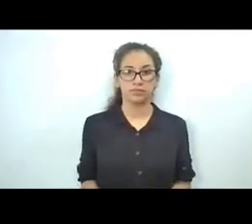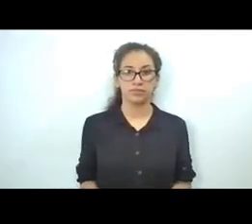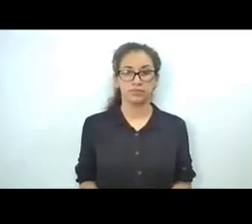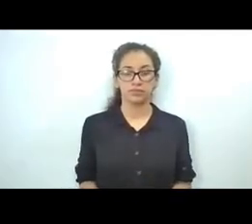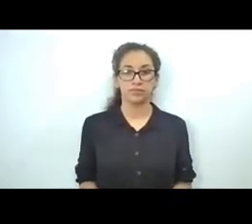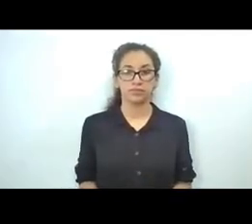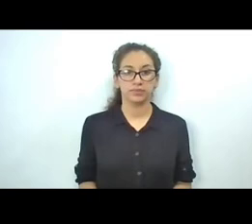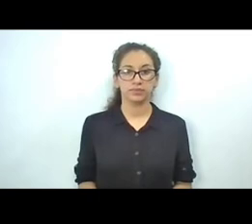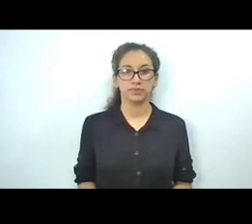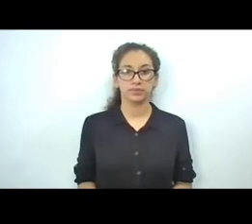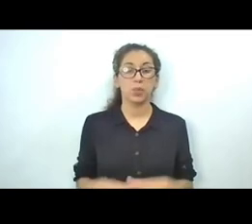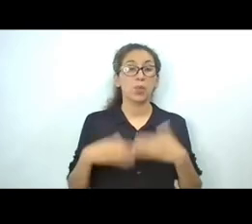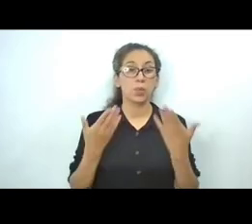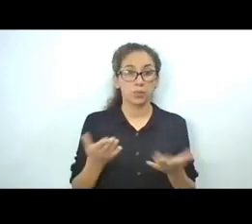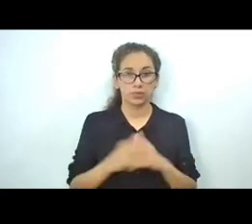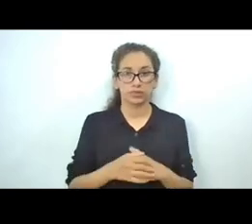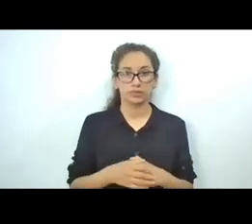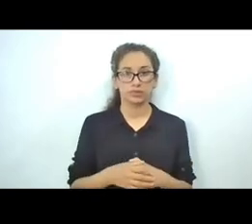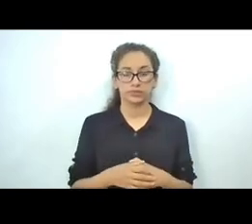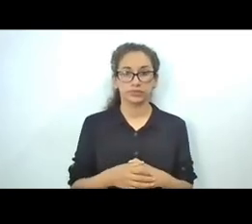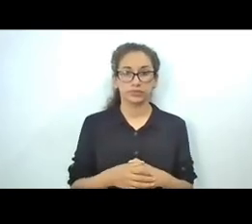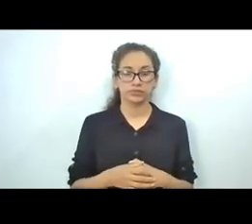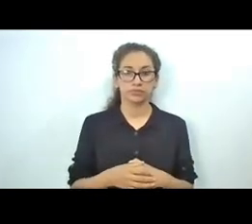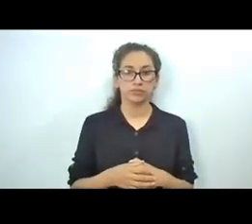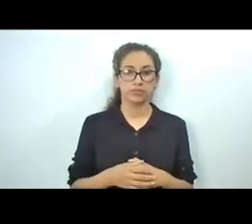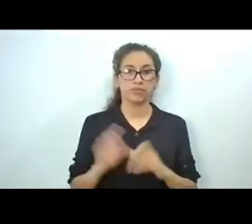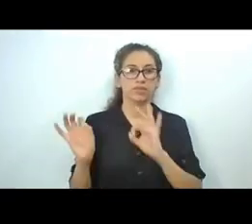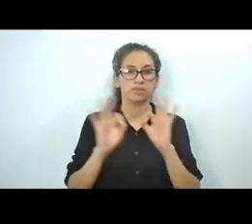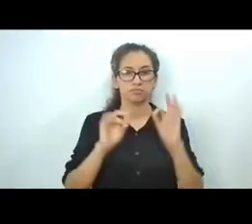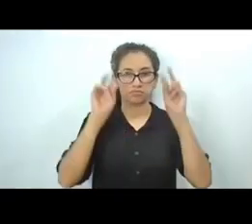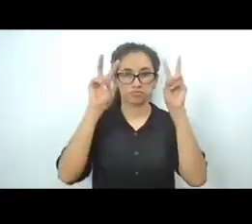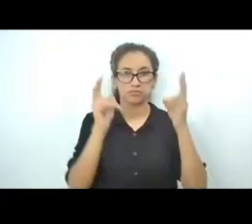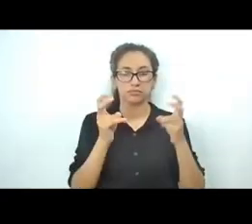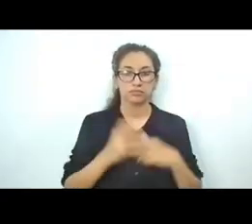Bueno, tiene que ver mucho con el tema